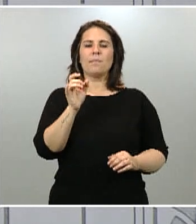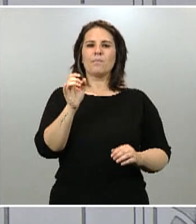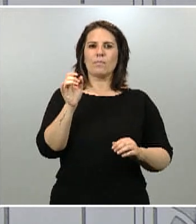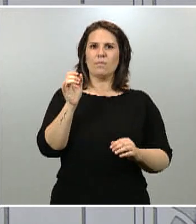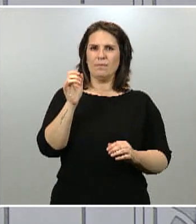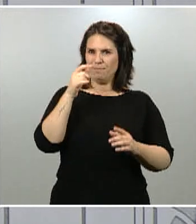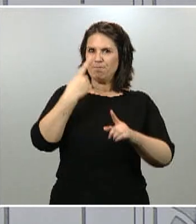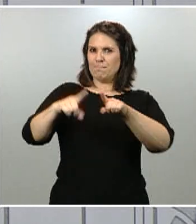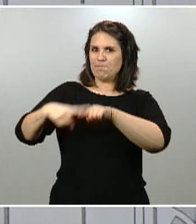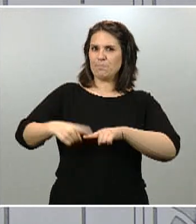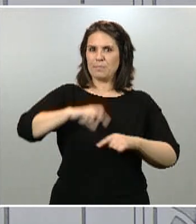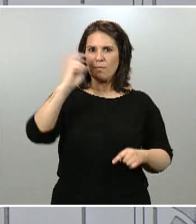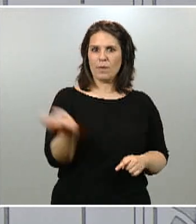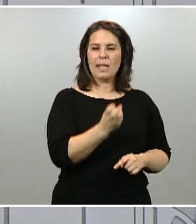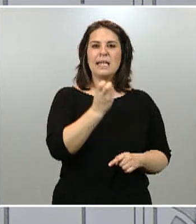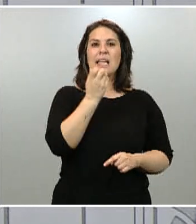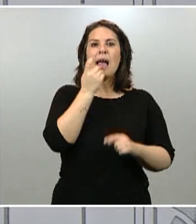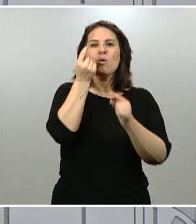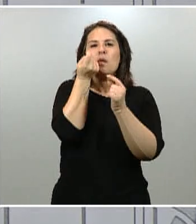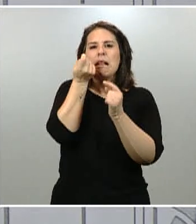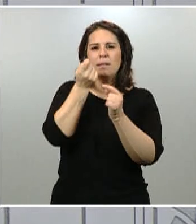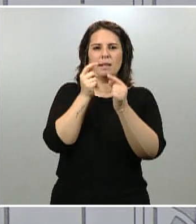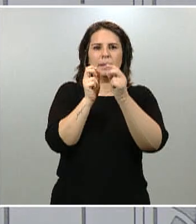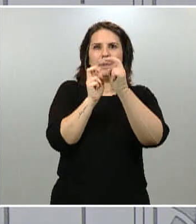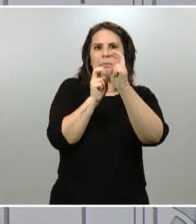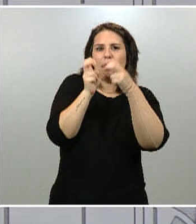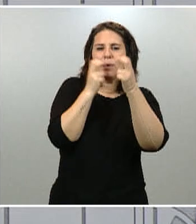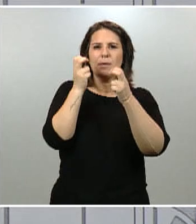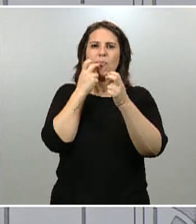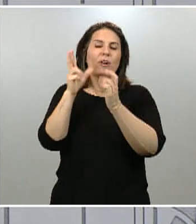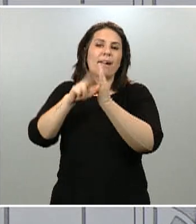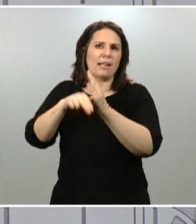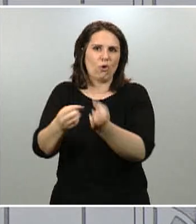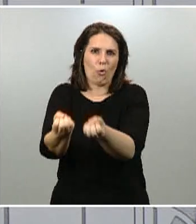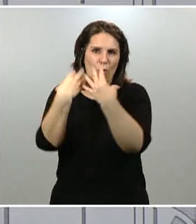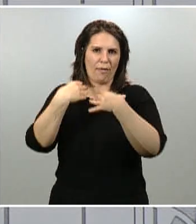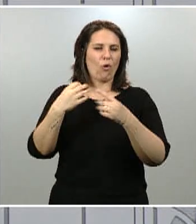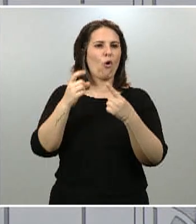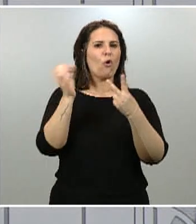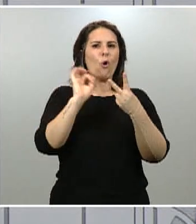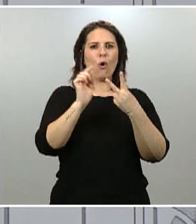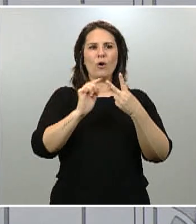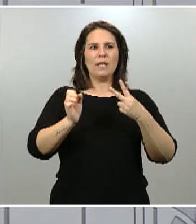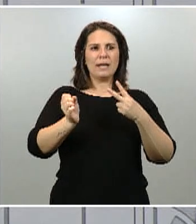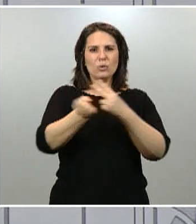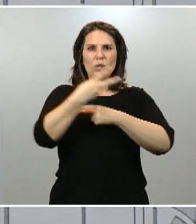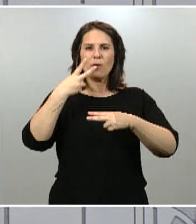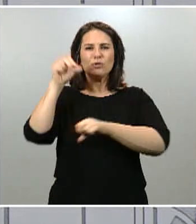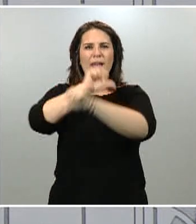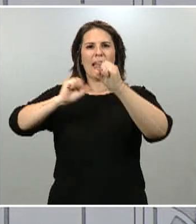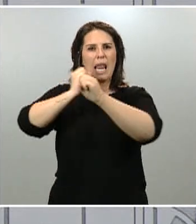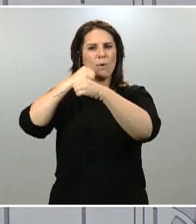datos puntuales cuando hay un retraso de comunicación, cuando hay resultados del laboratorio que llegan más tarde de lo